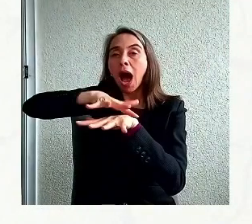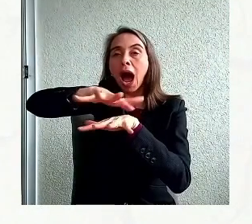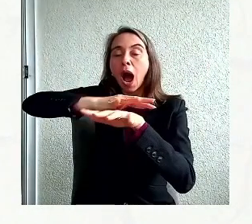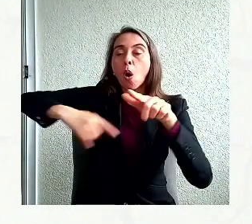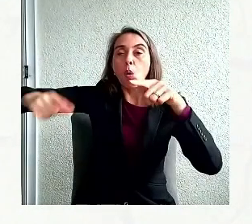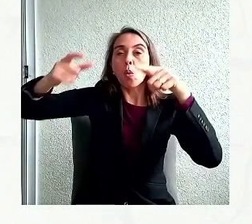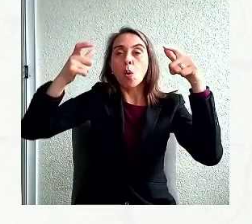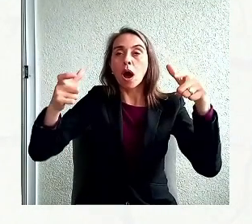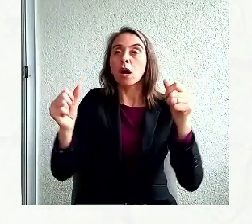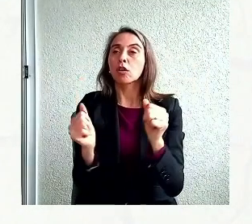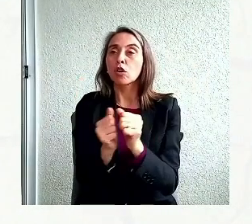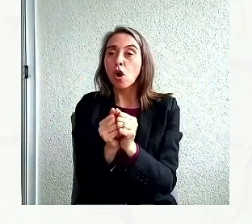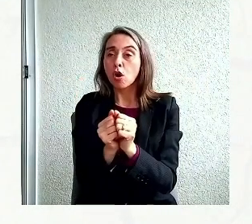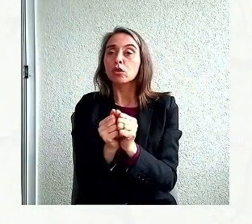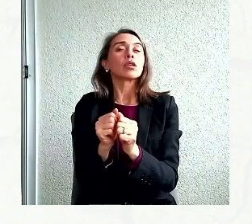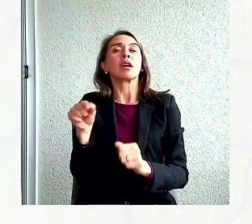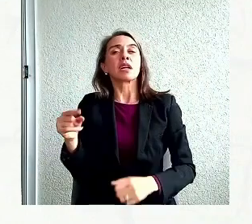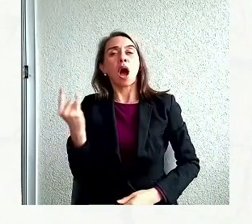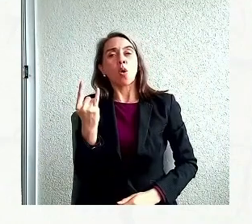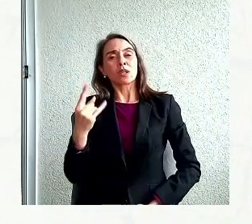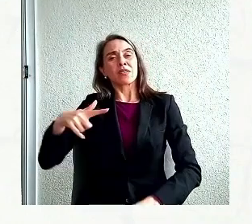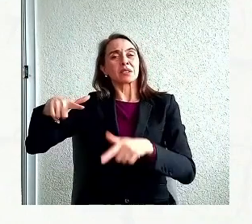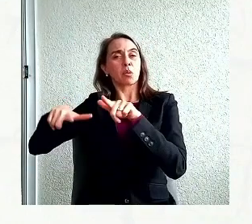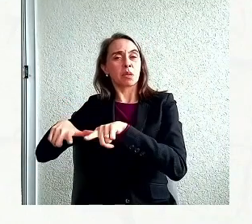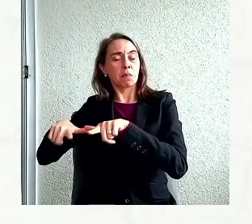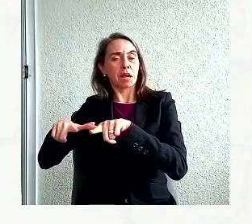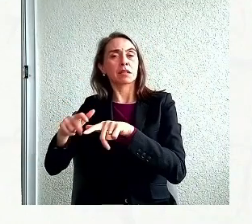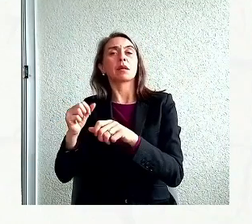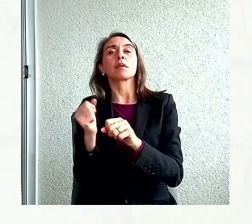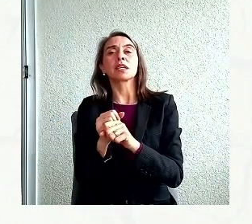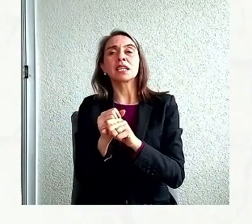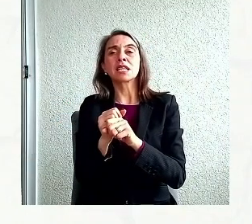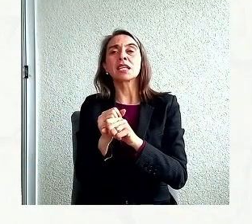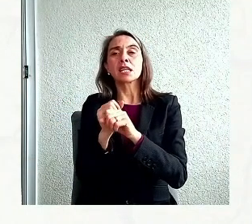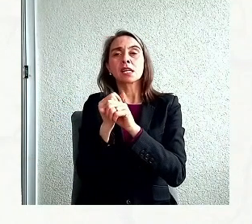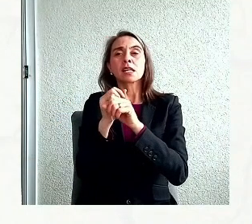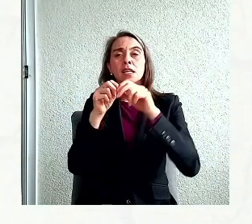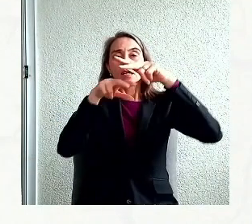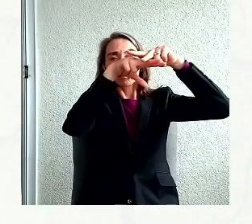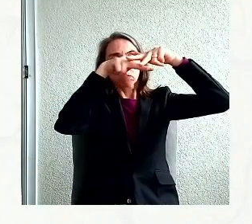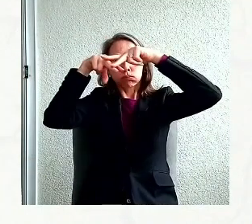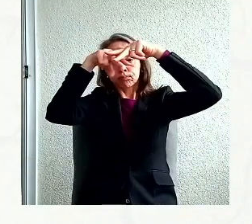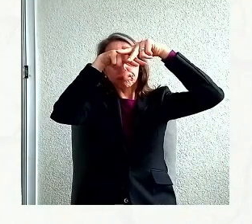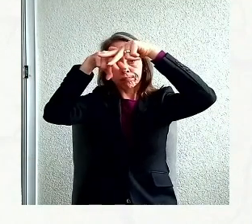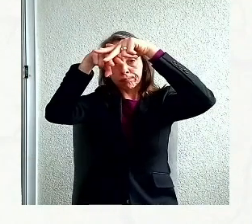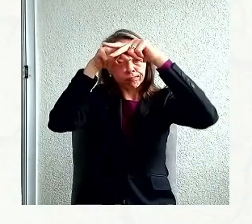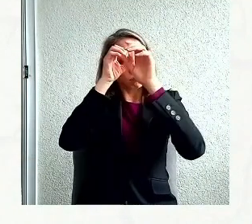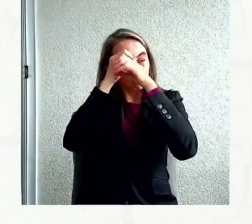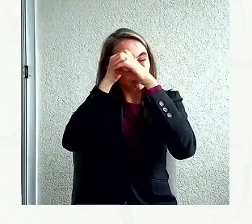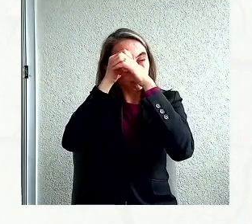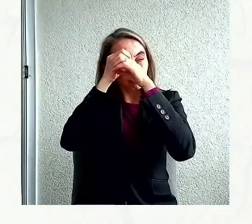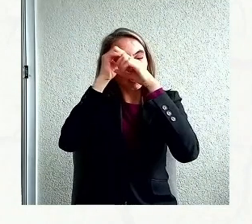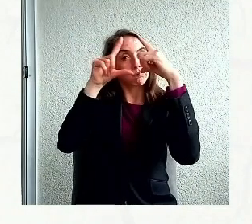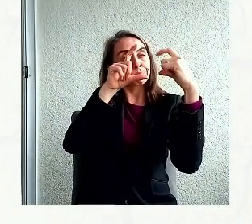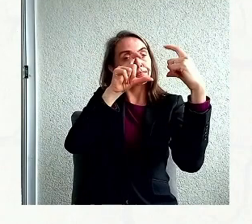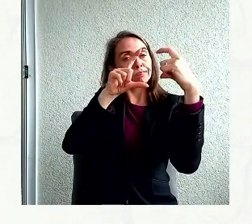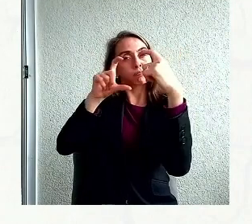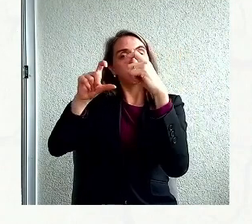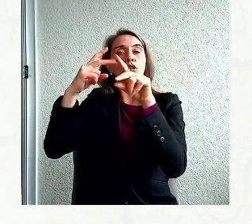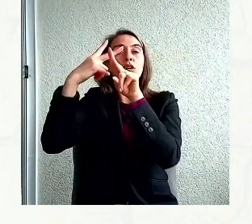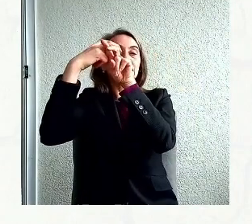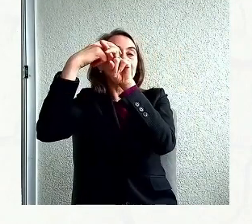remotas, las sumamos justamente a un modelo hidrológico adecuado para la zona de estudio, y le